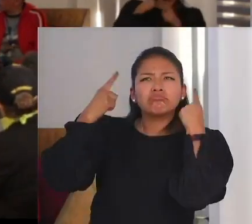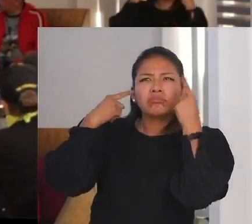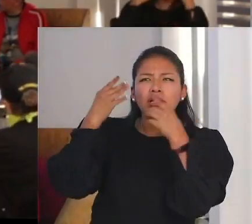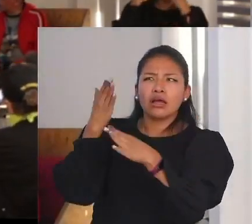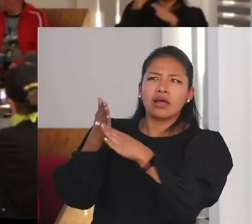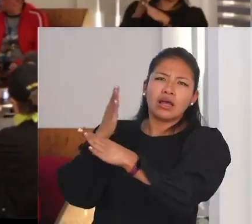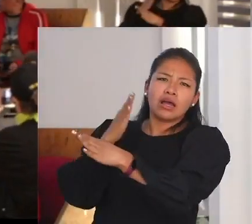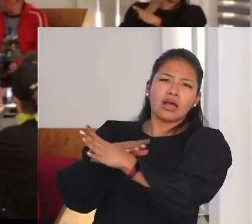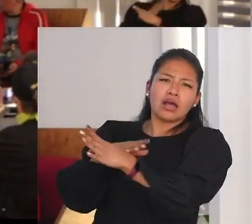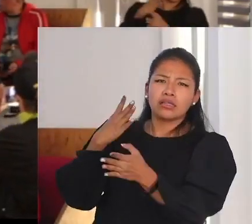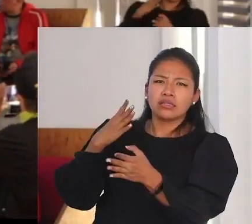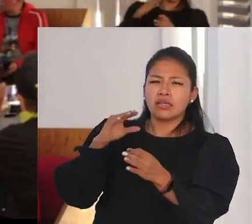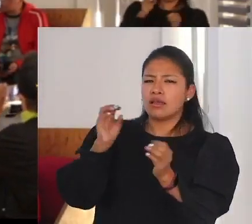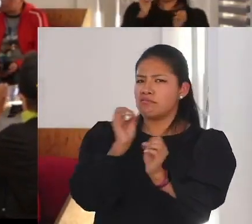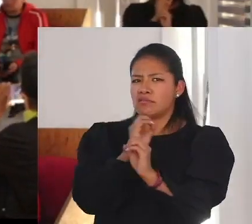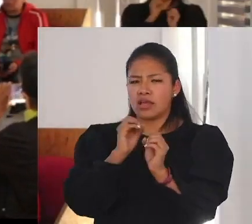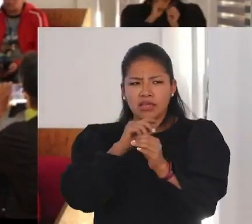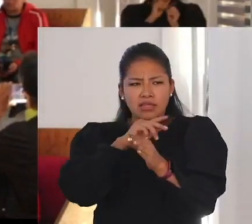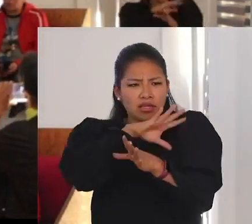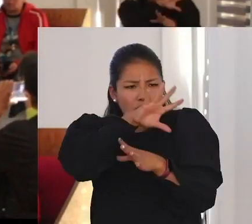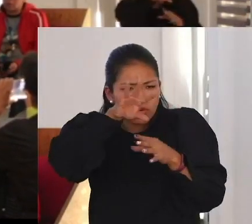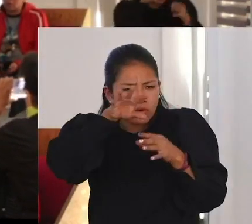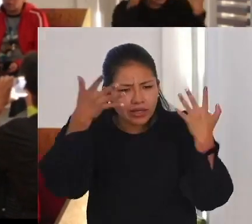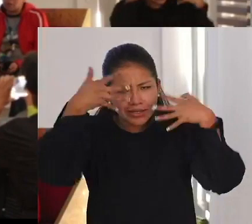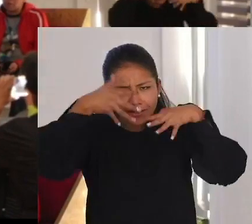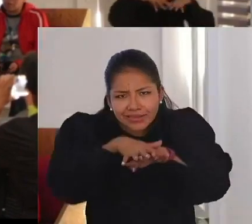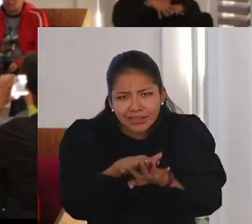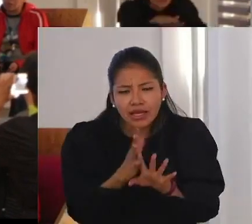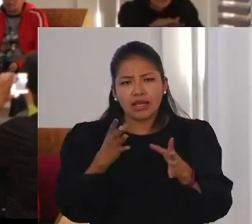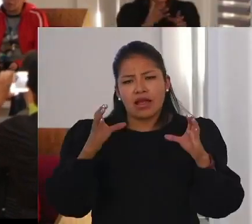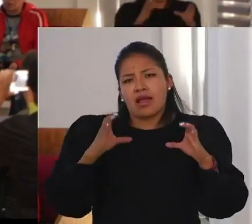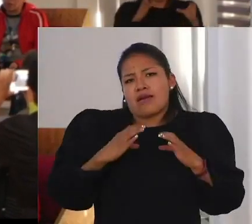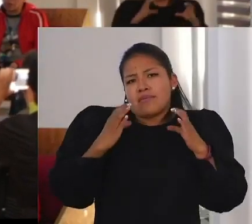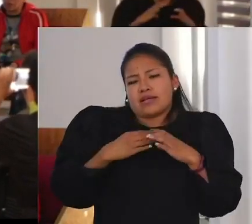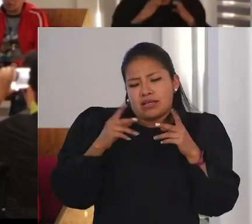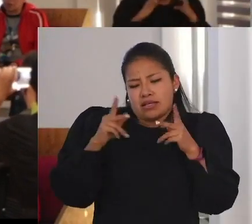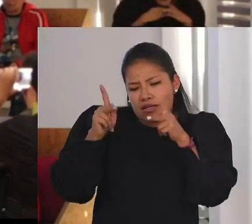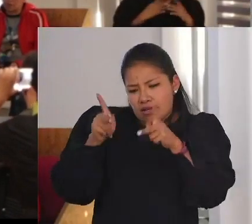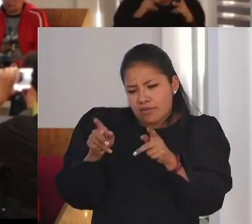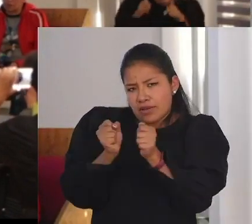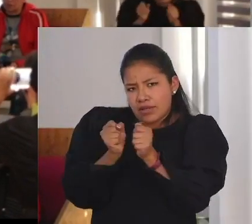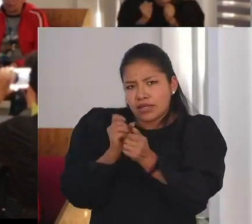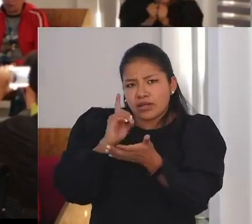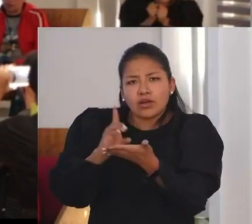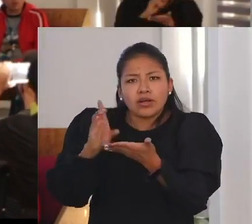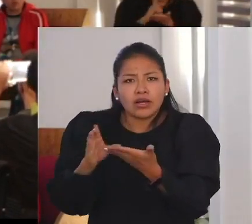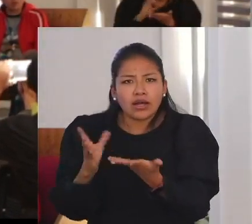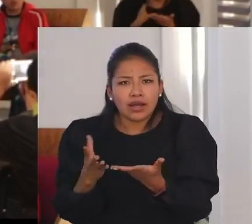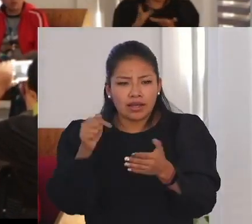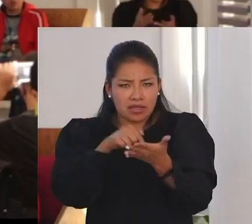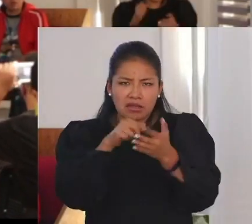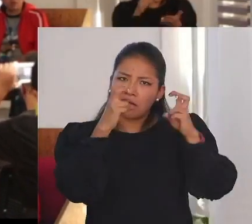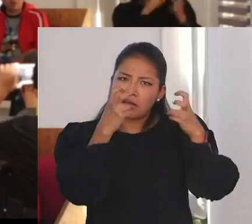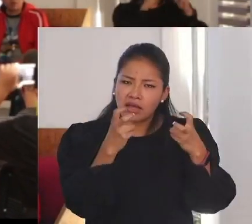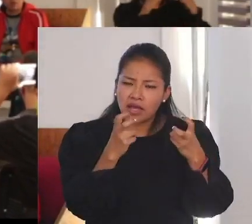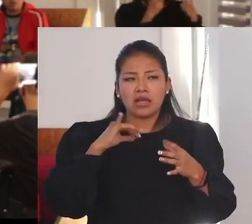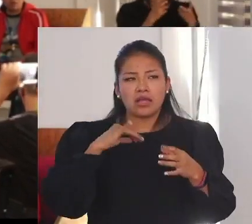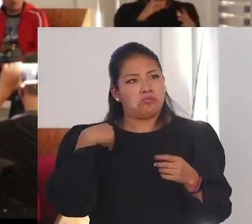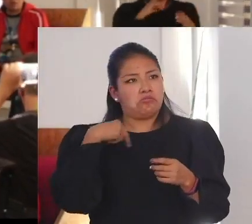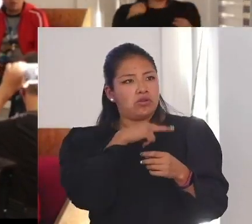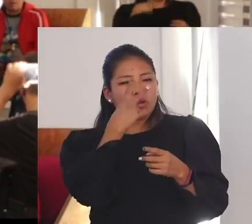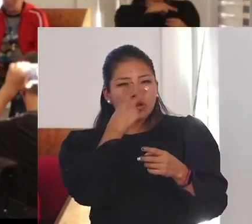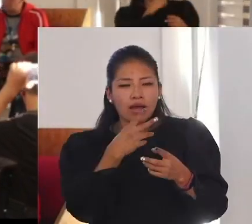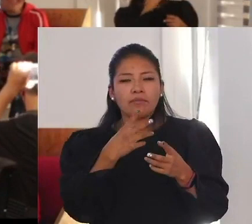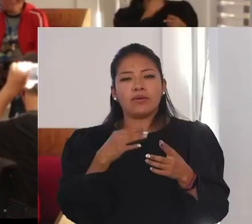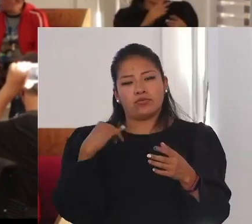discapacidades y pues aquí está esta gente maravillosa con sus capacidades potentes y les buscaremos un espacio